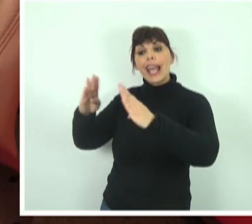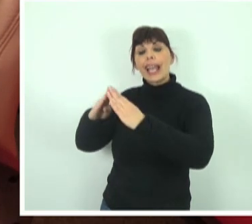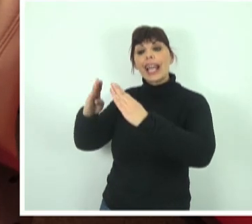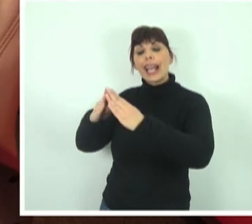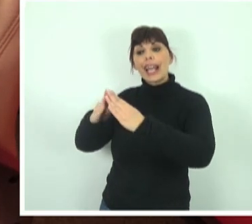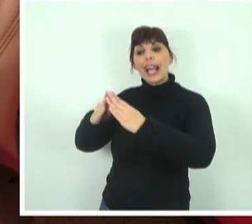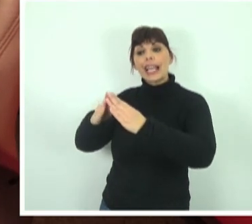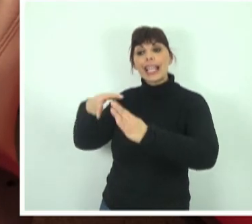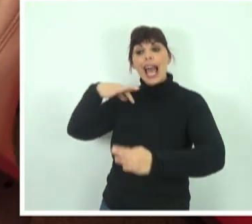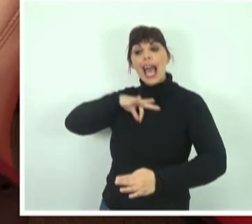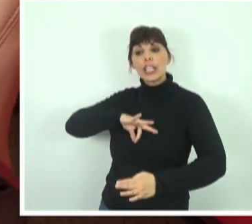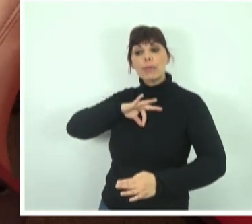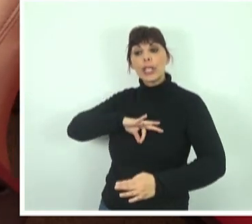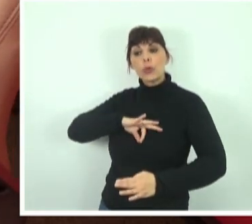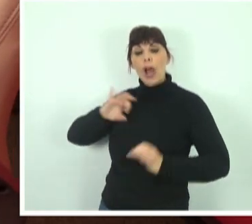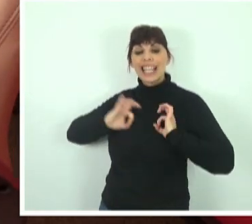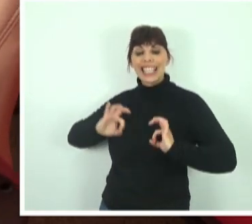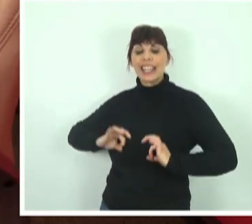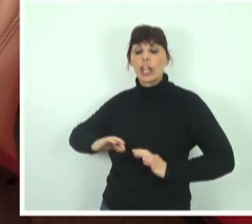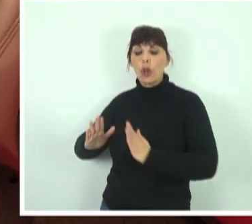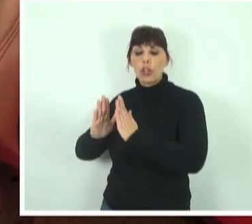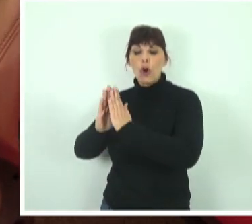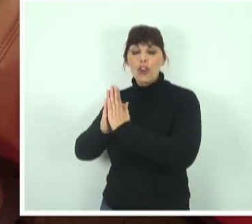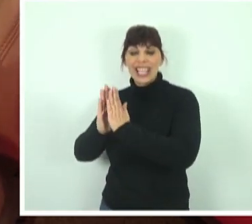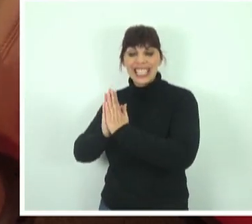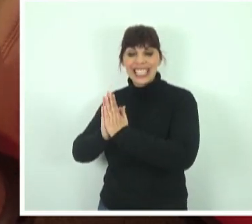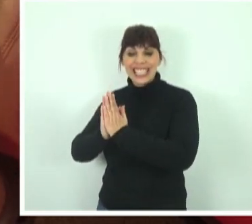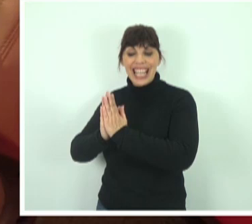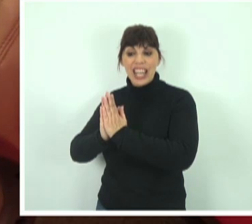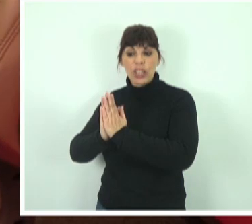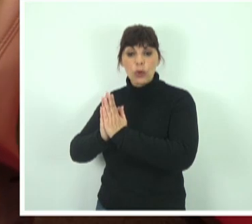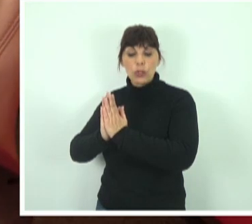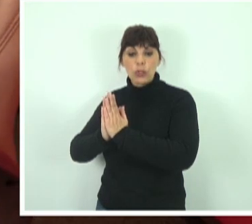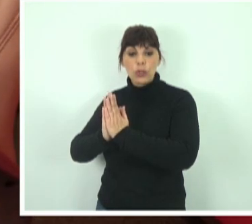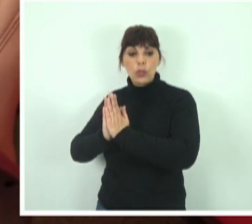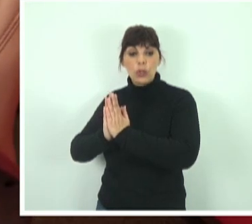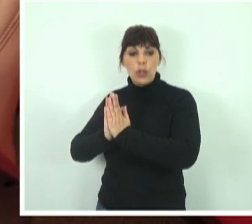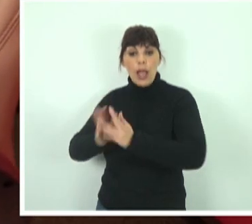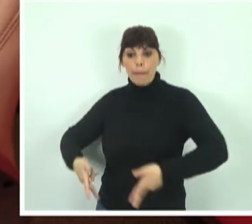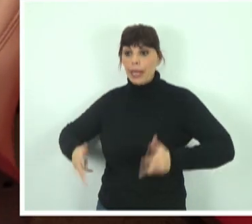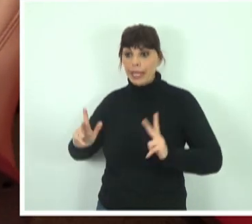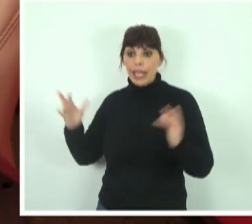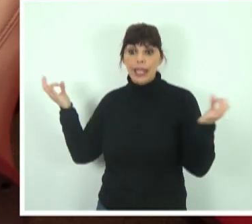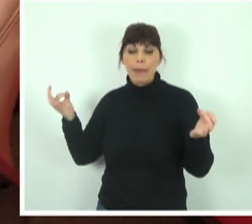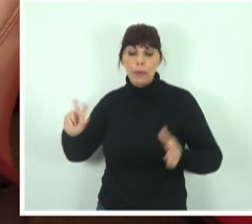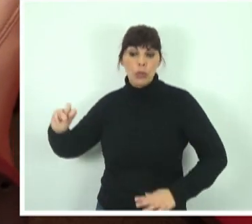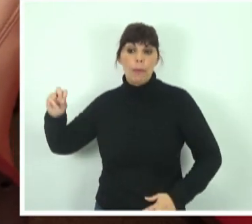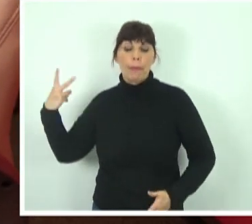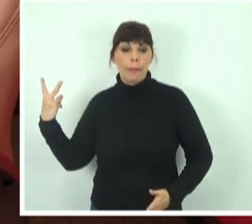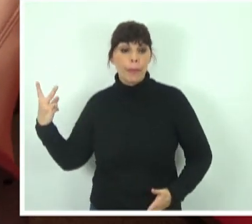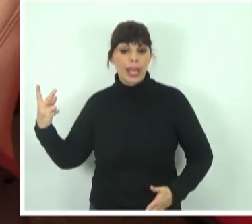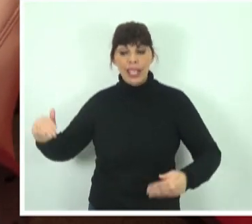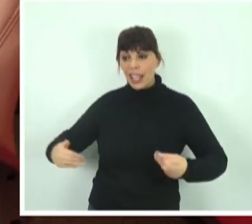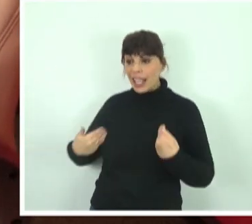ese sacerdocio santo para ofrecer sacrificios espirituales aceptables a Dios